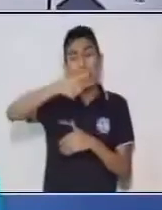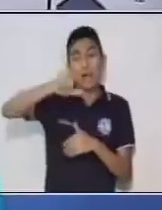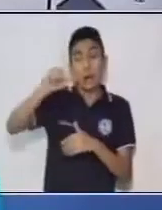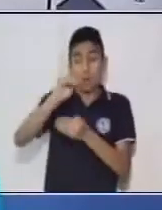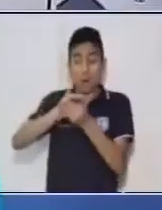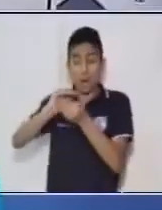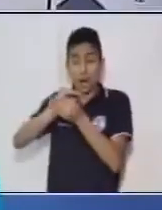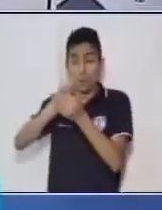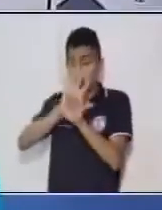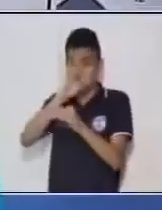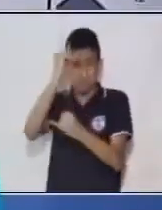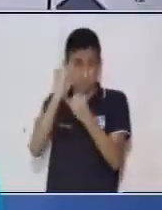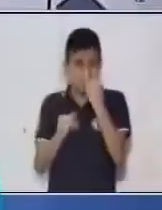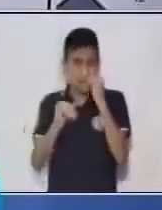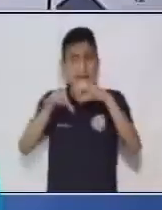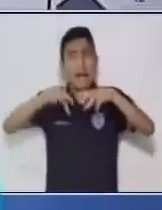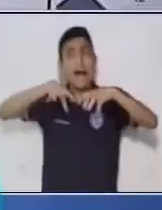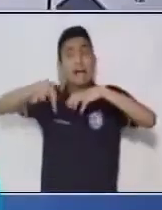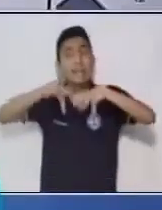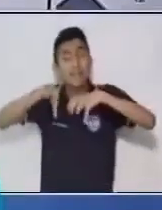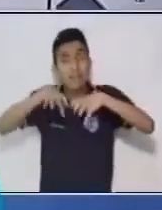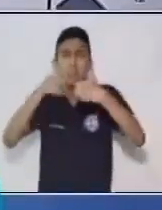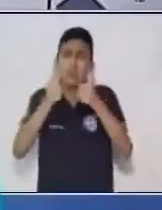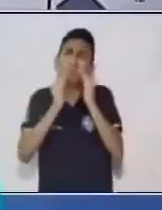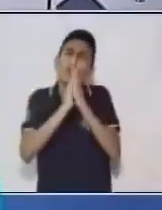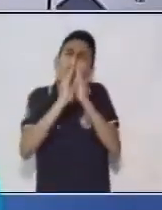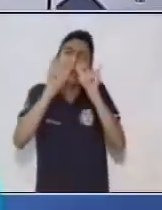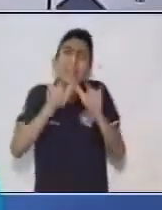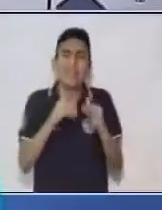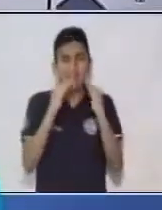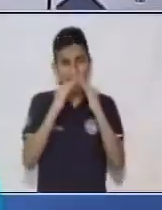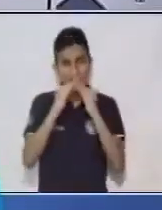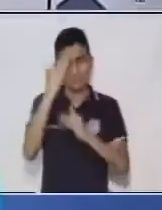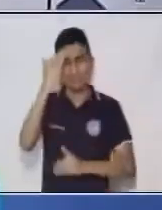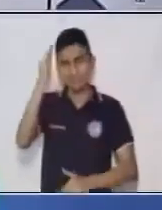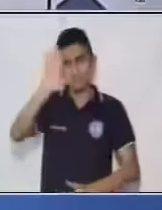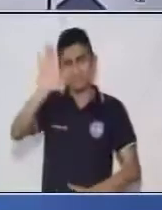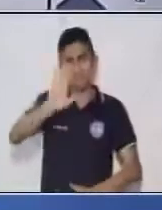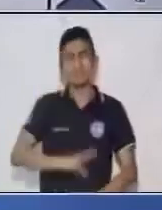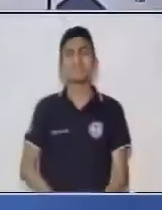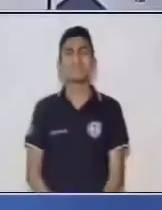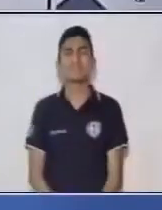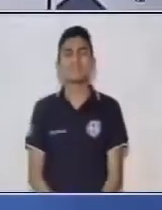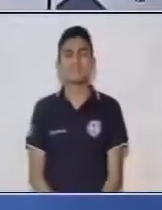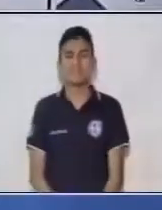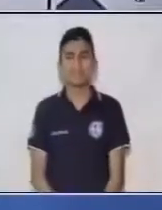de que realices cualquier actividad y por favor quédate en casa. Hasta pronto.